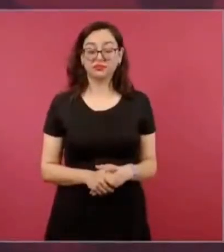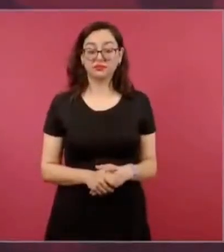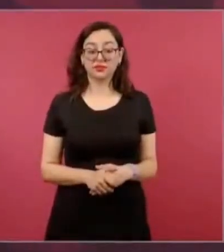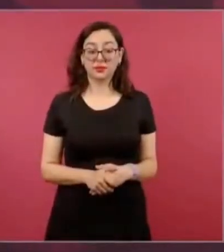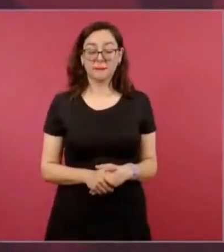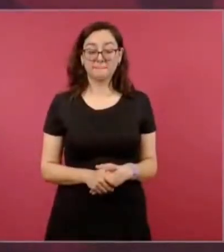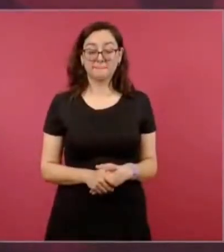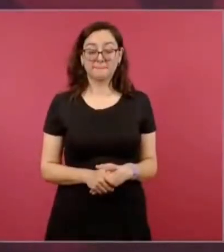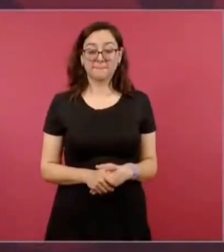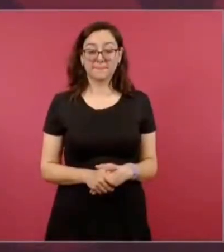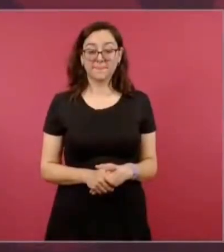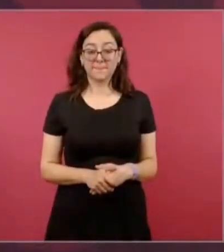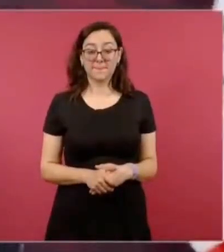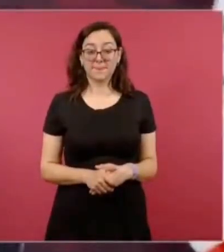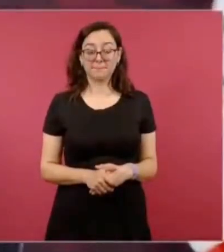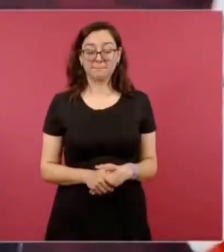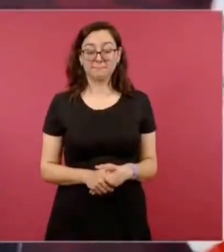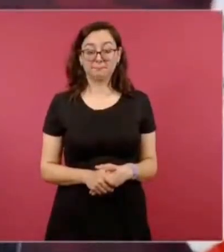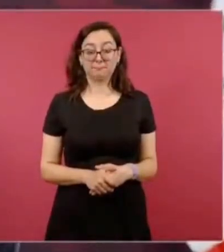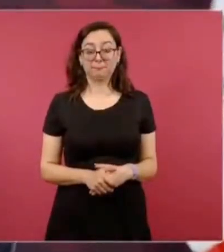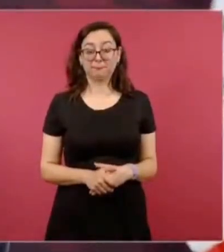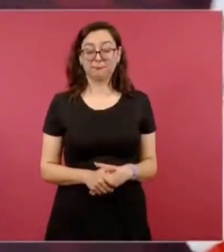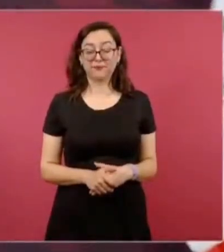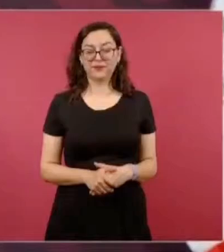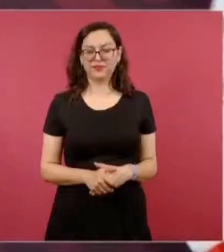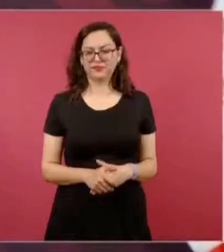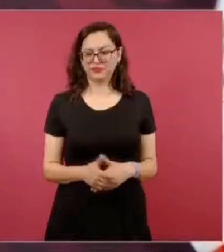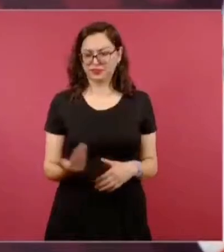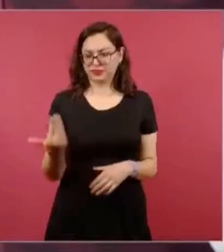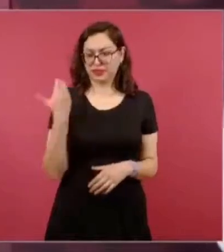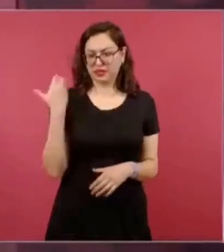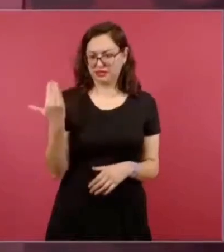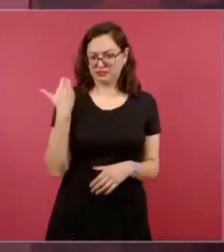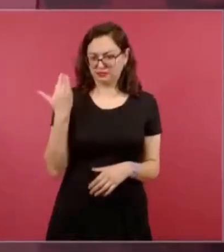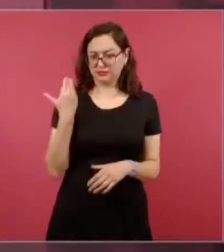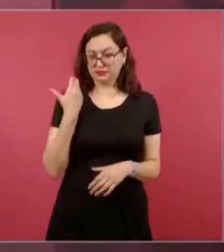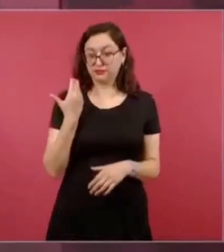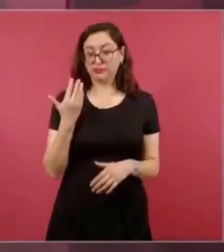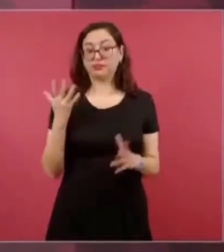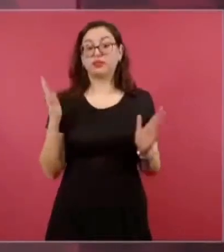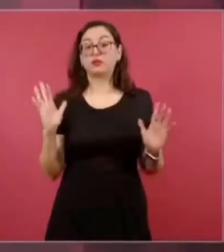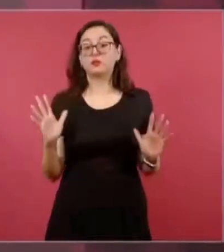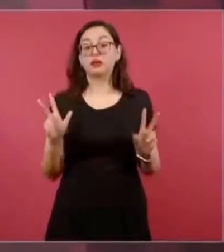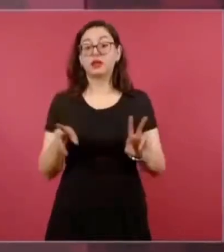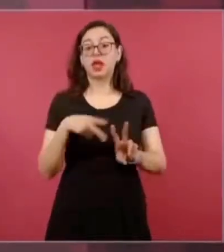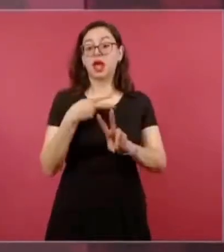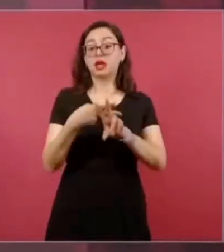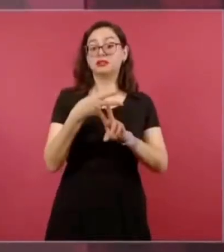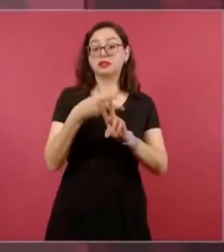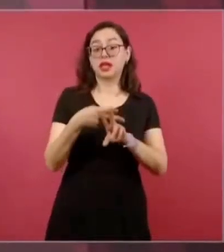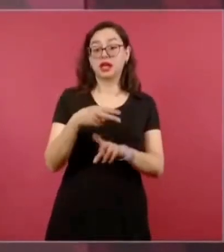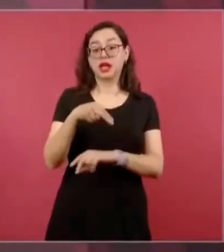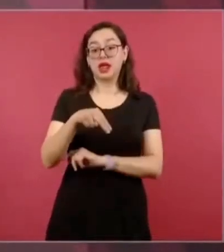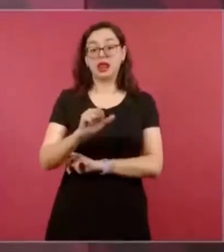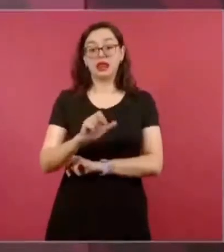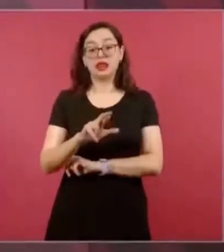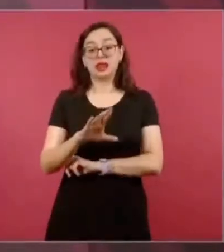¿O fue una casualidad lo de narcopresidente?